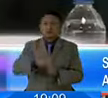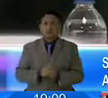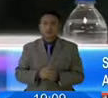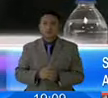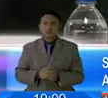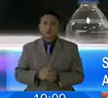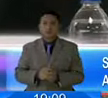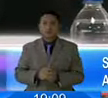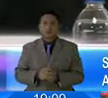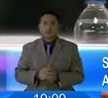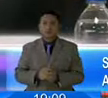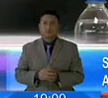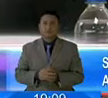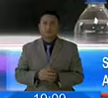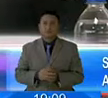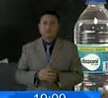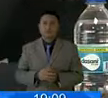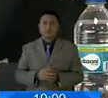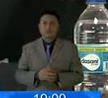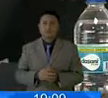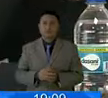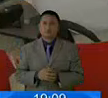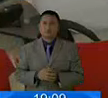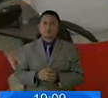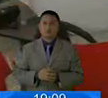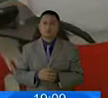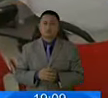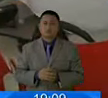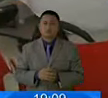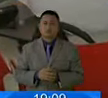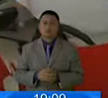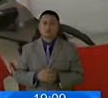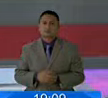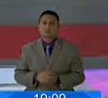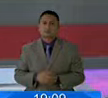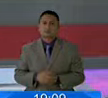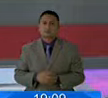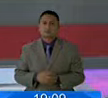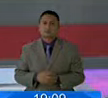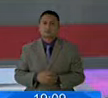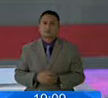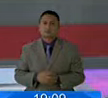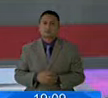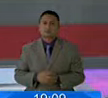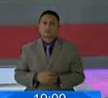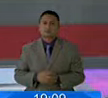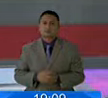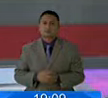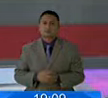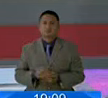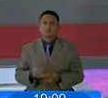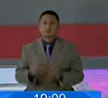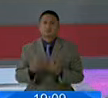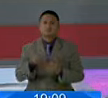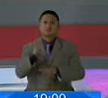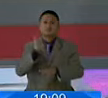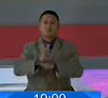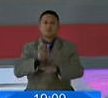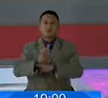Ruta Viva y Simón Bolívar. Informó Héctor Romero. Ecuador registró una inflación